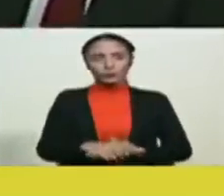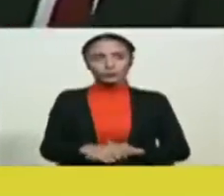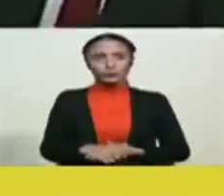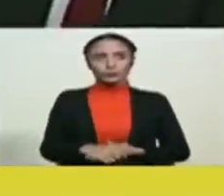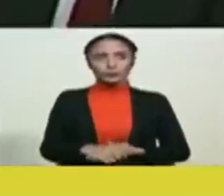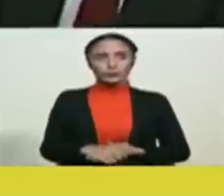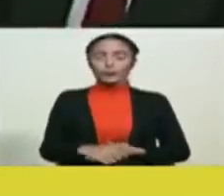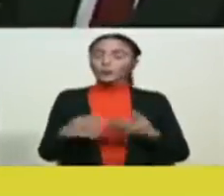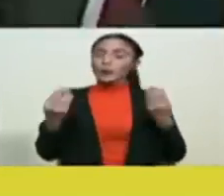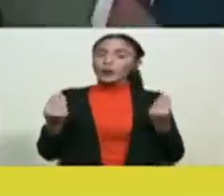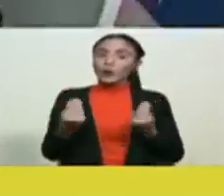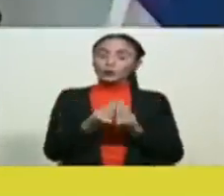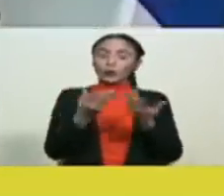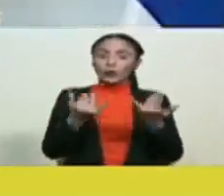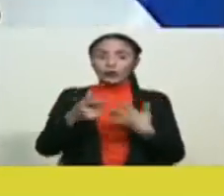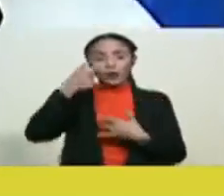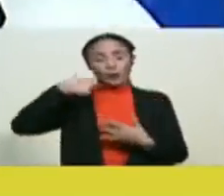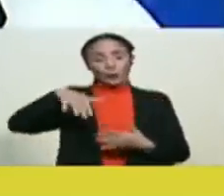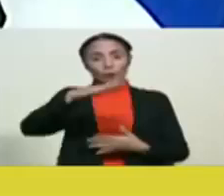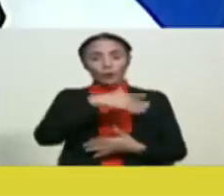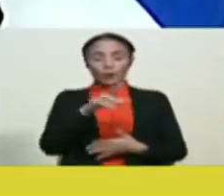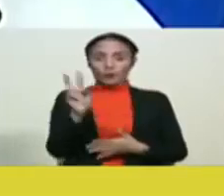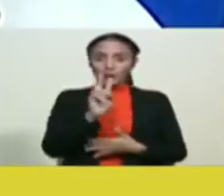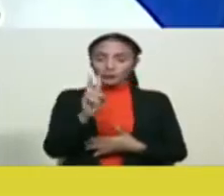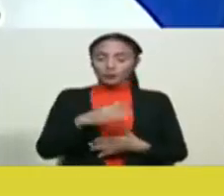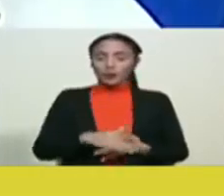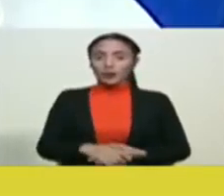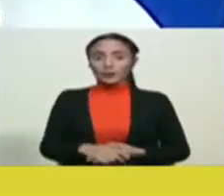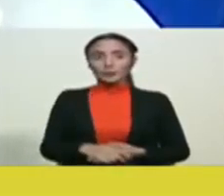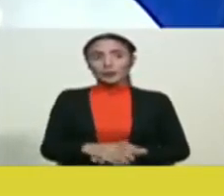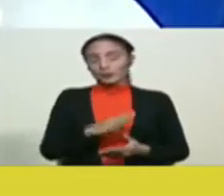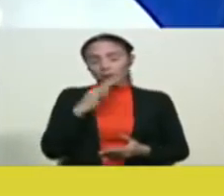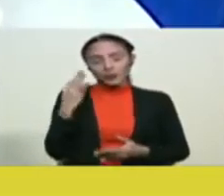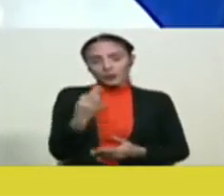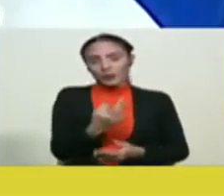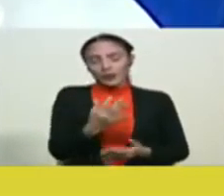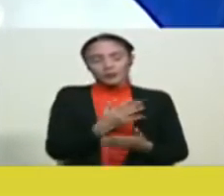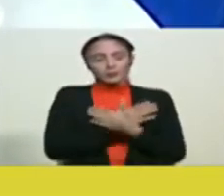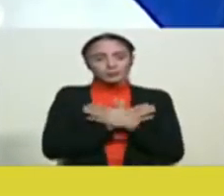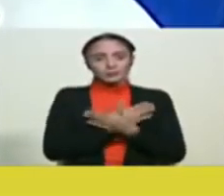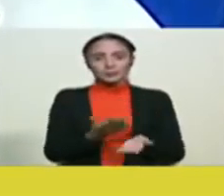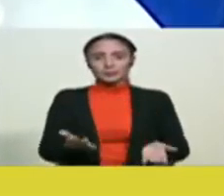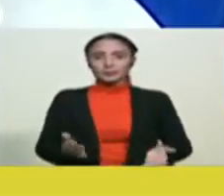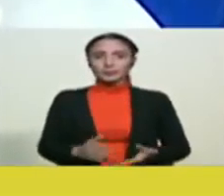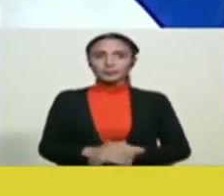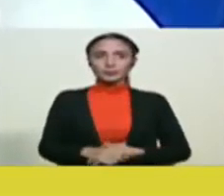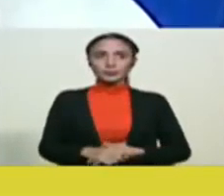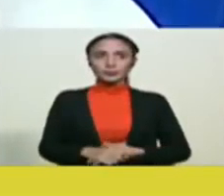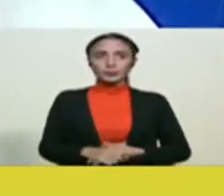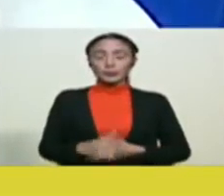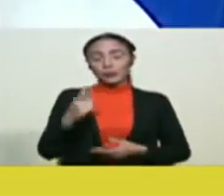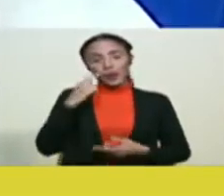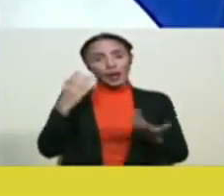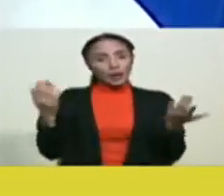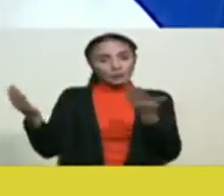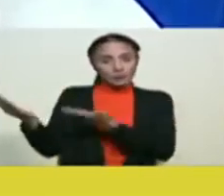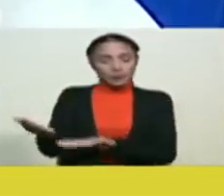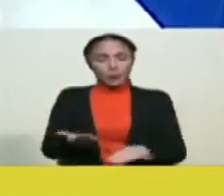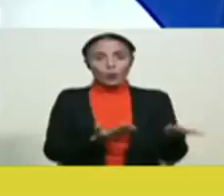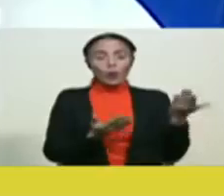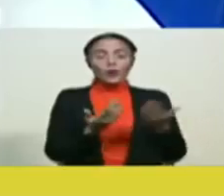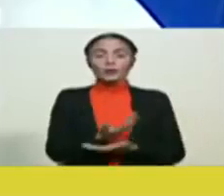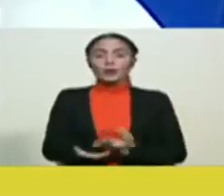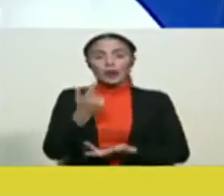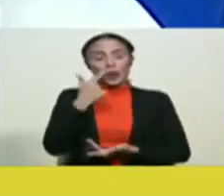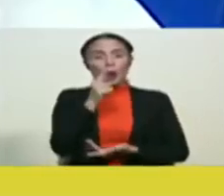junto a todo el pueblo de venezuela verdaderamente esta visita de estado